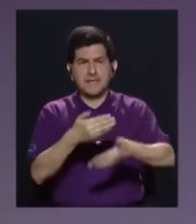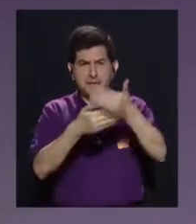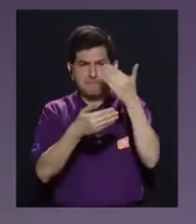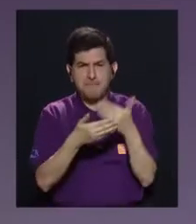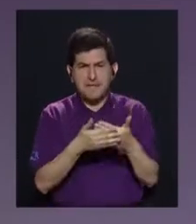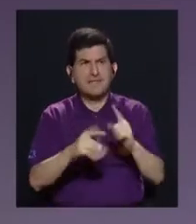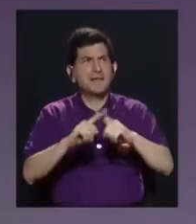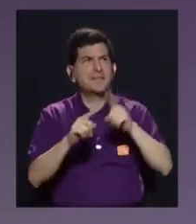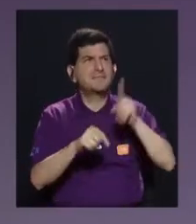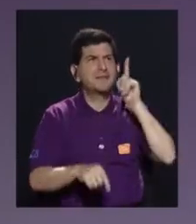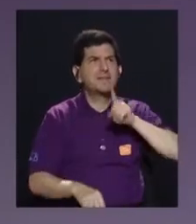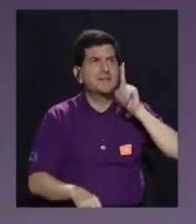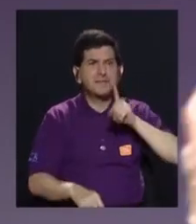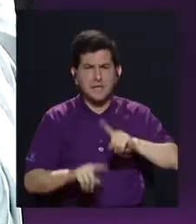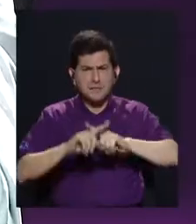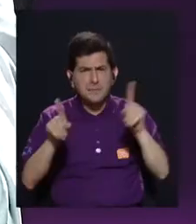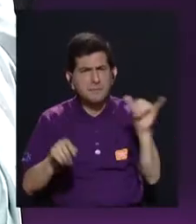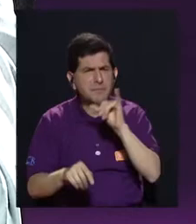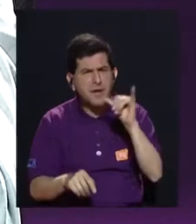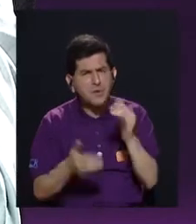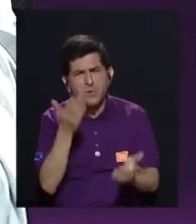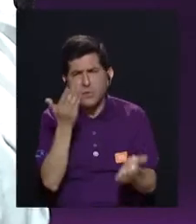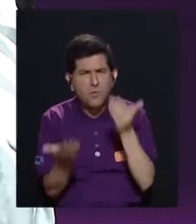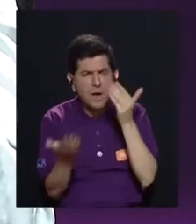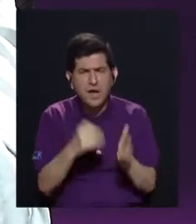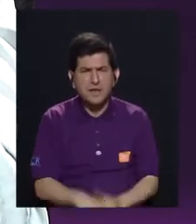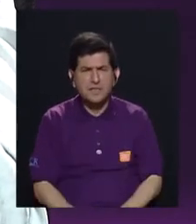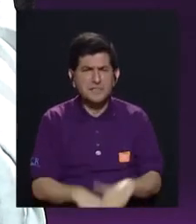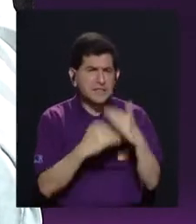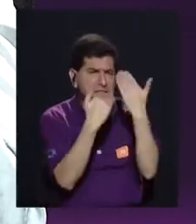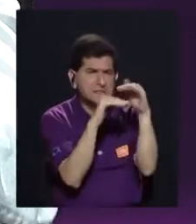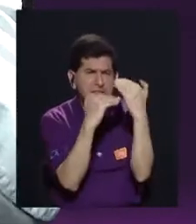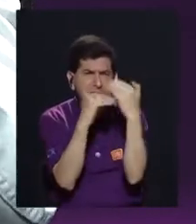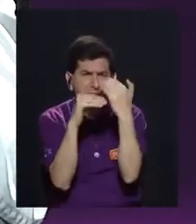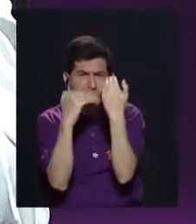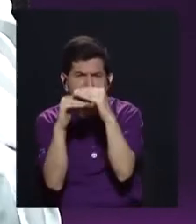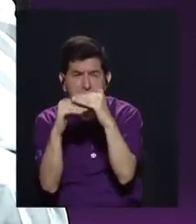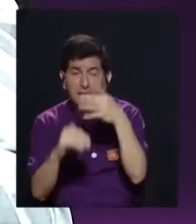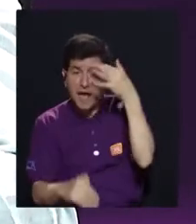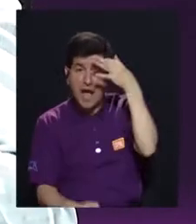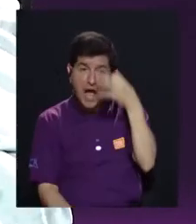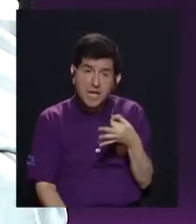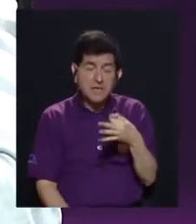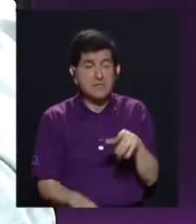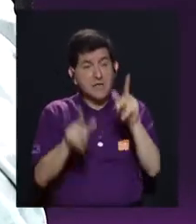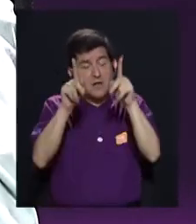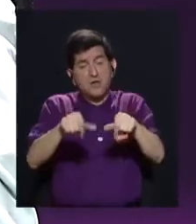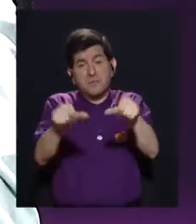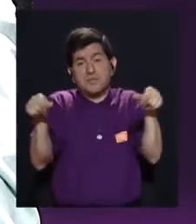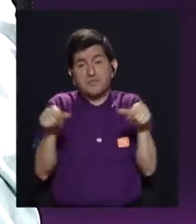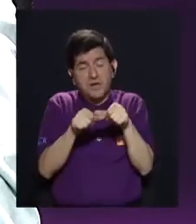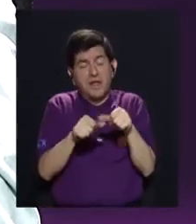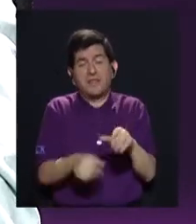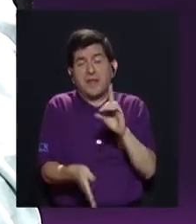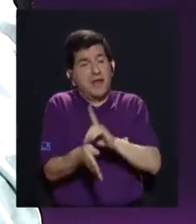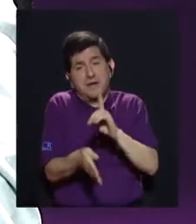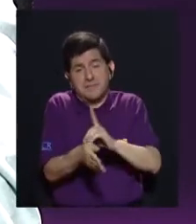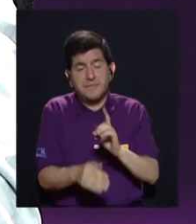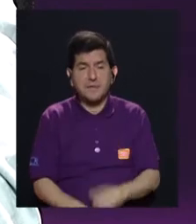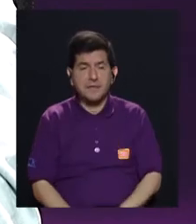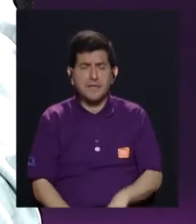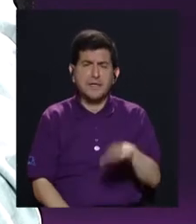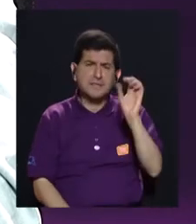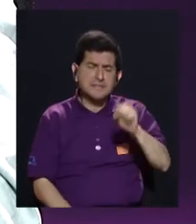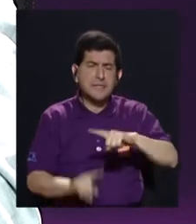estos muchos mitos pero además también ha estado muy restringido verdad al criterio del personal es diariamente pero lo que sí es